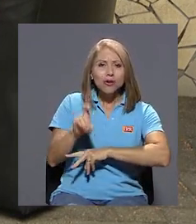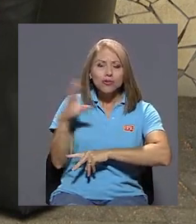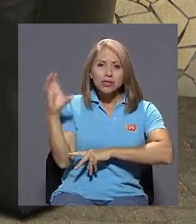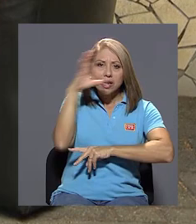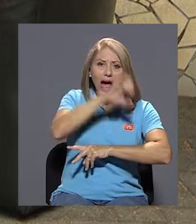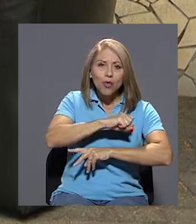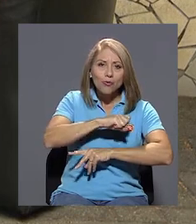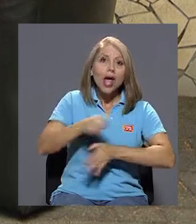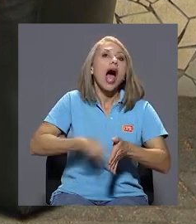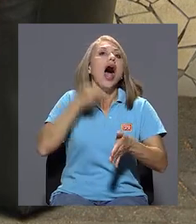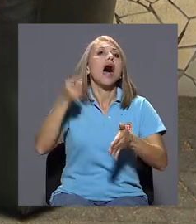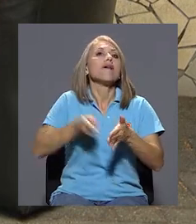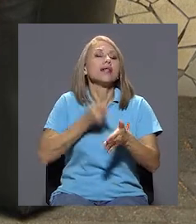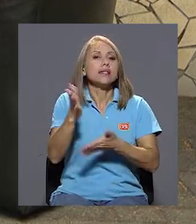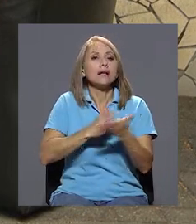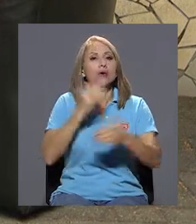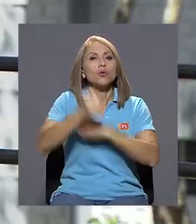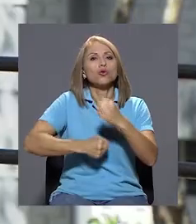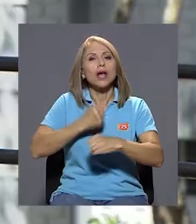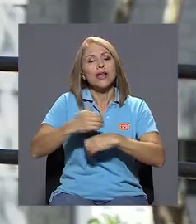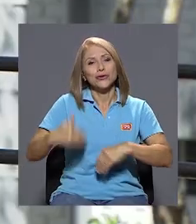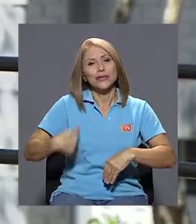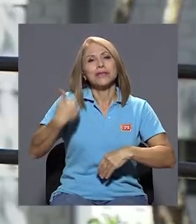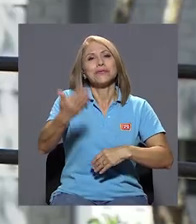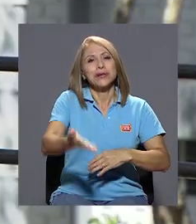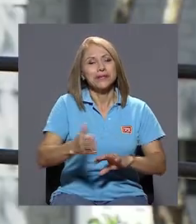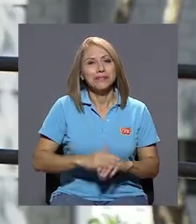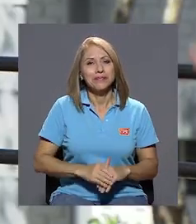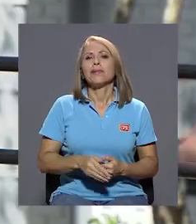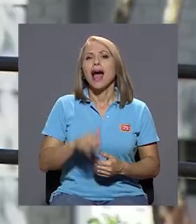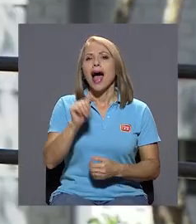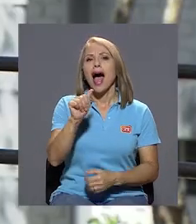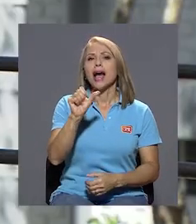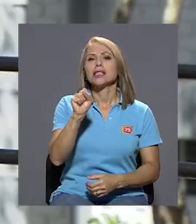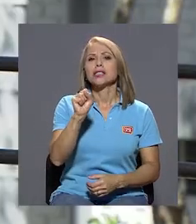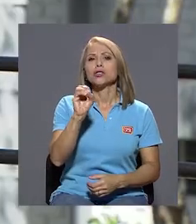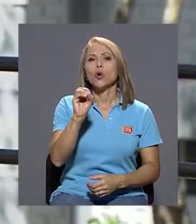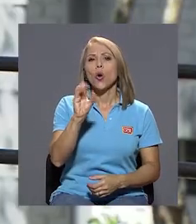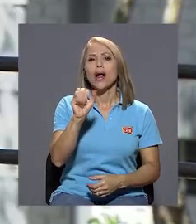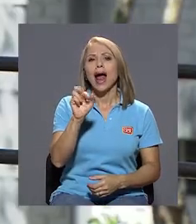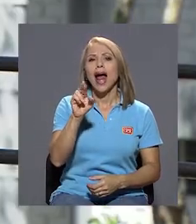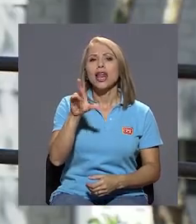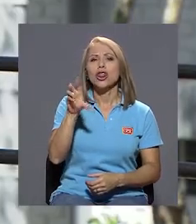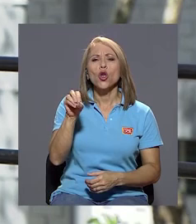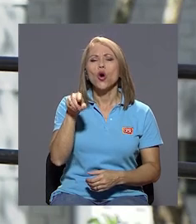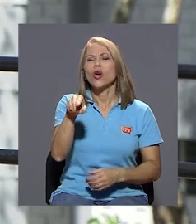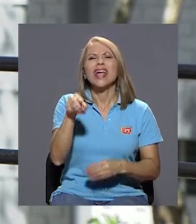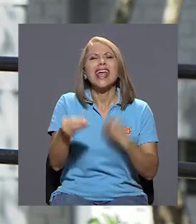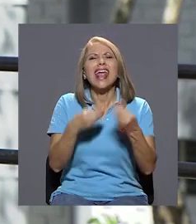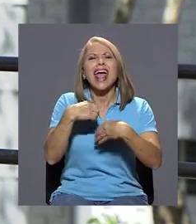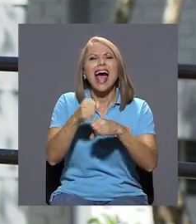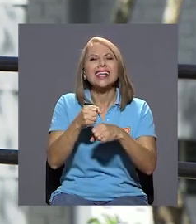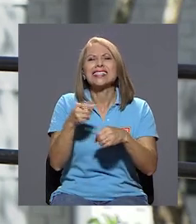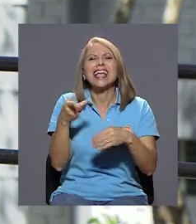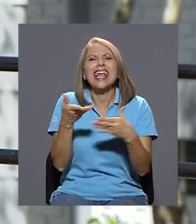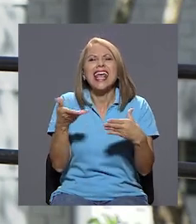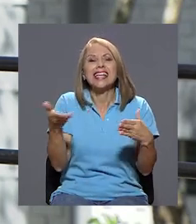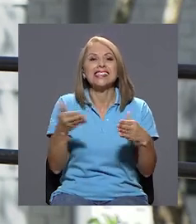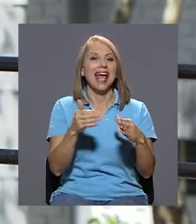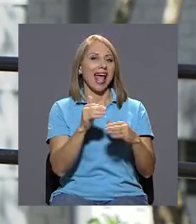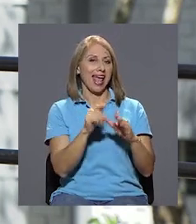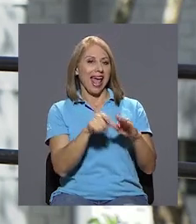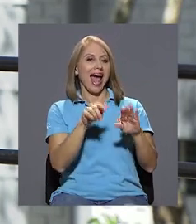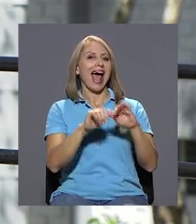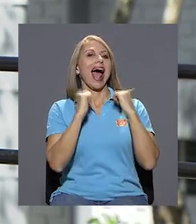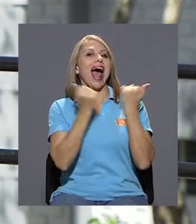ocasiones, algunos años después del desarrollo. ¿Qué hace ASOCardio? ¿Qué es ASOCardio? Ok, ASOCardio es una asociación que brinda